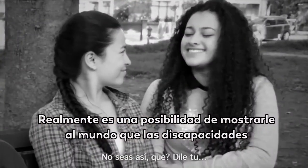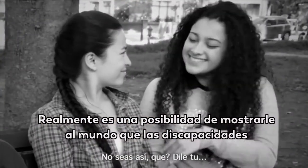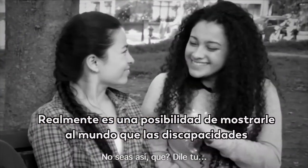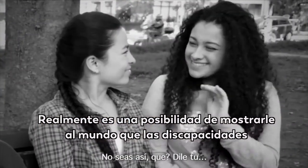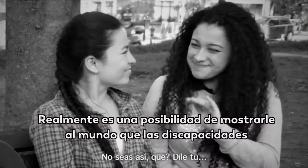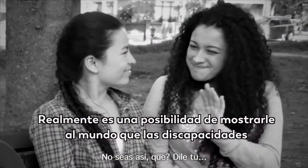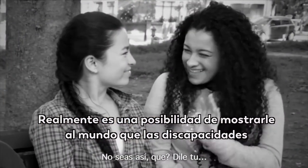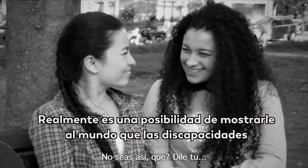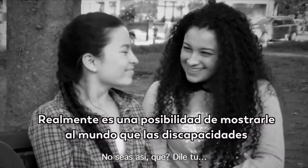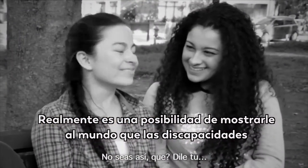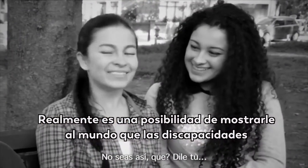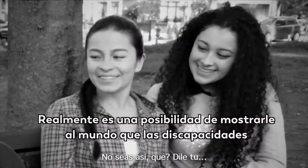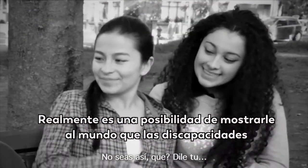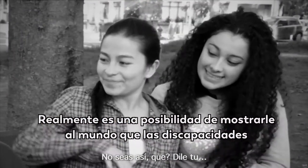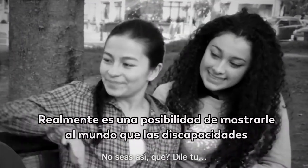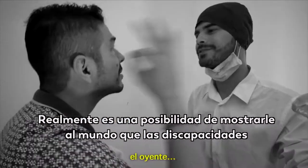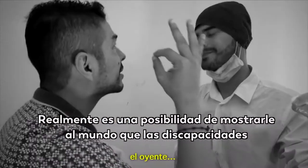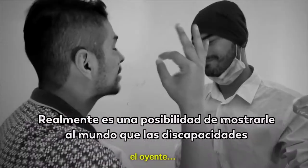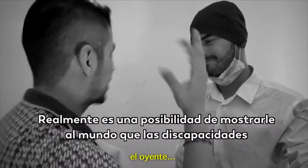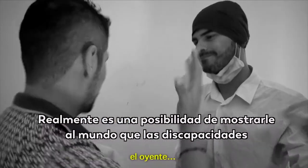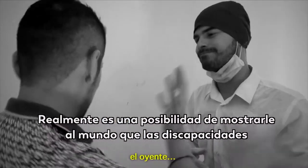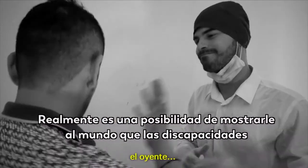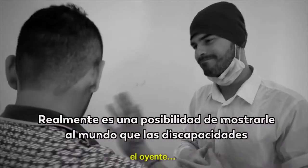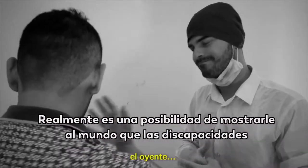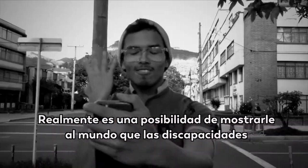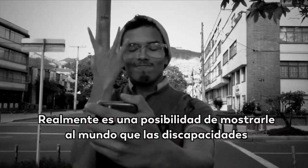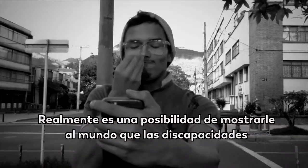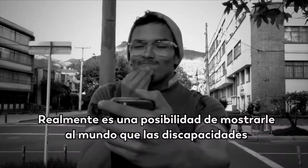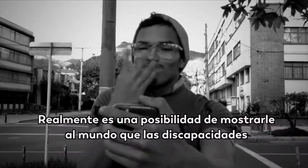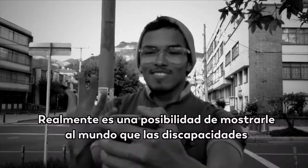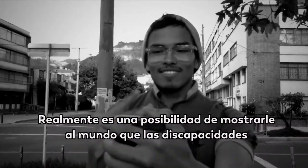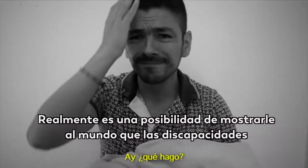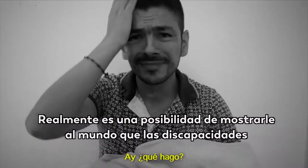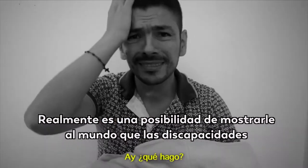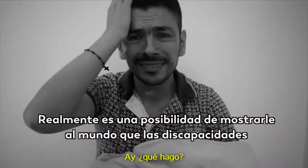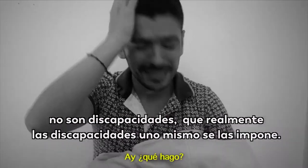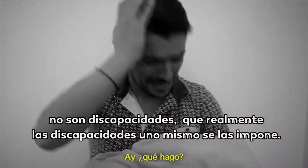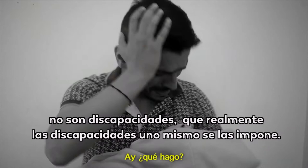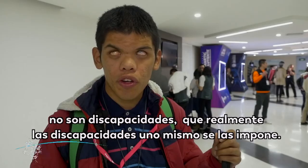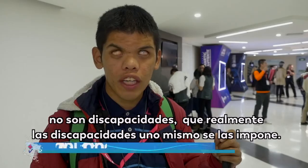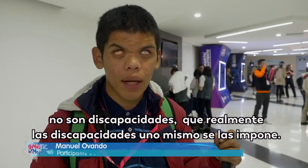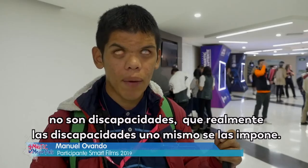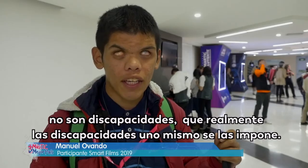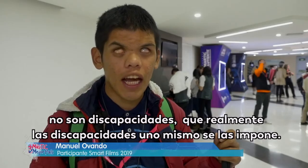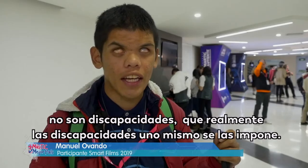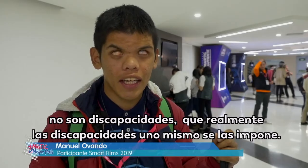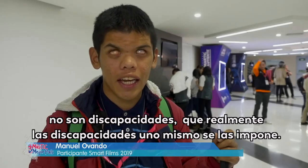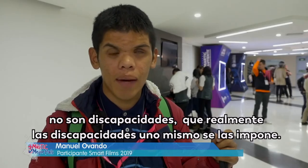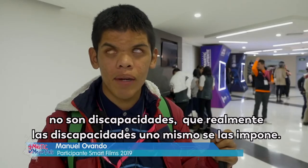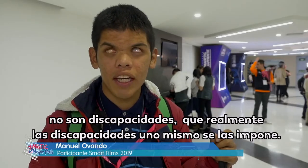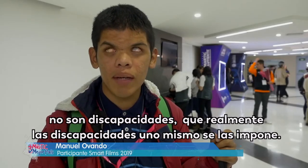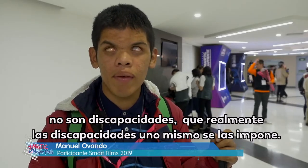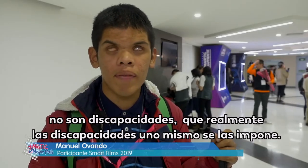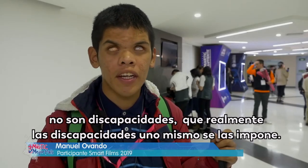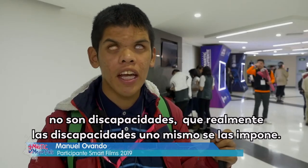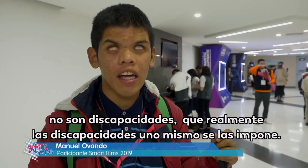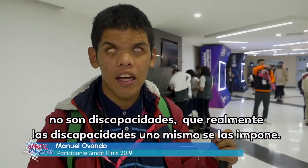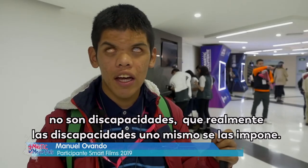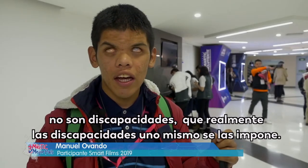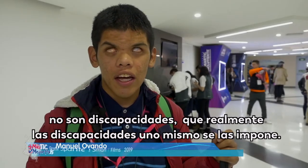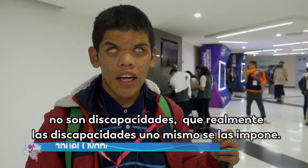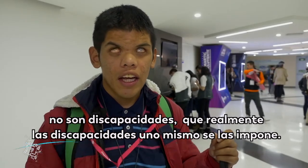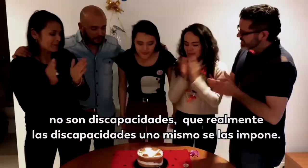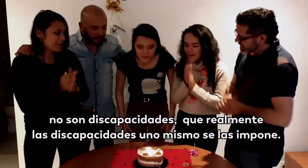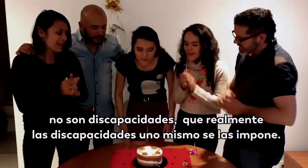una posibilidad de mostrarle al mundo que las discapacidades no son discapacidades, que realmente simplemente